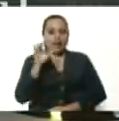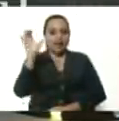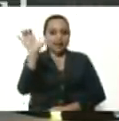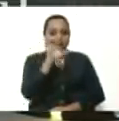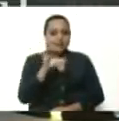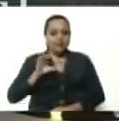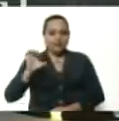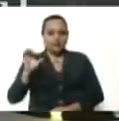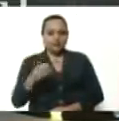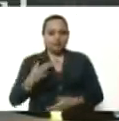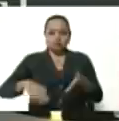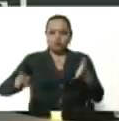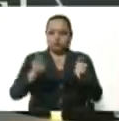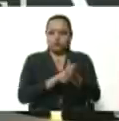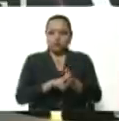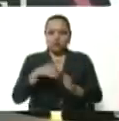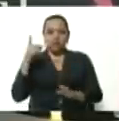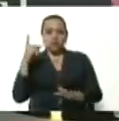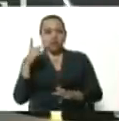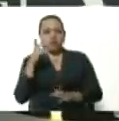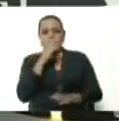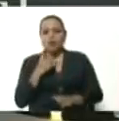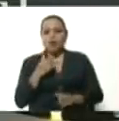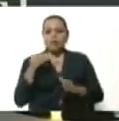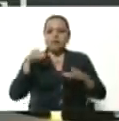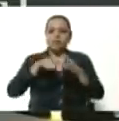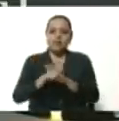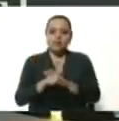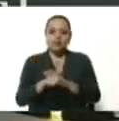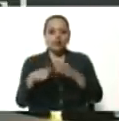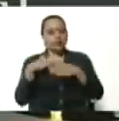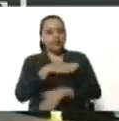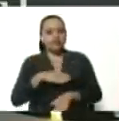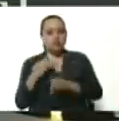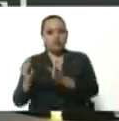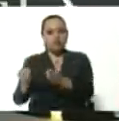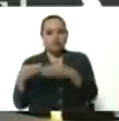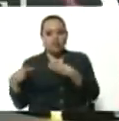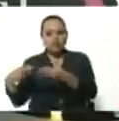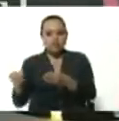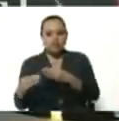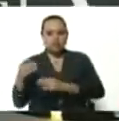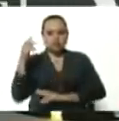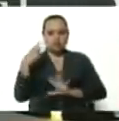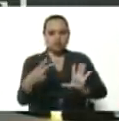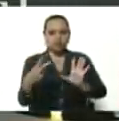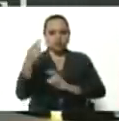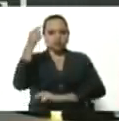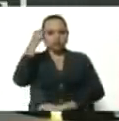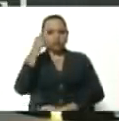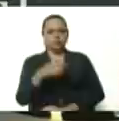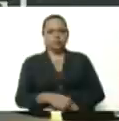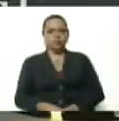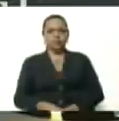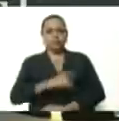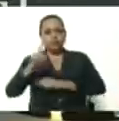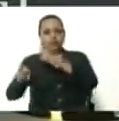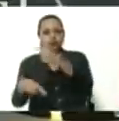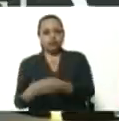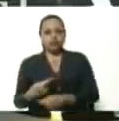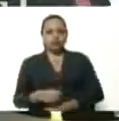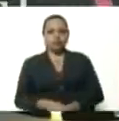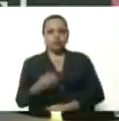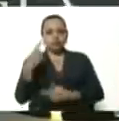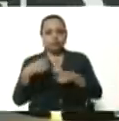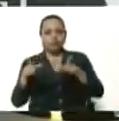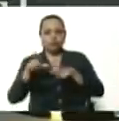que, repetimos, no forman parte ni disfrutan de la flexibilización de estos 7 días. Después nos vamos a Occidente,